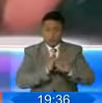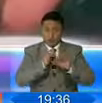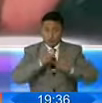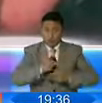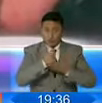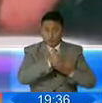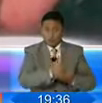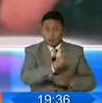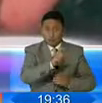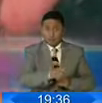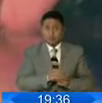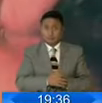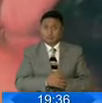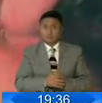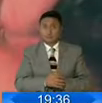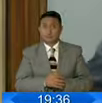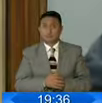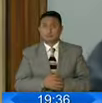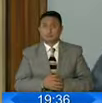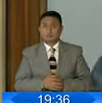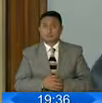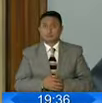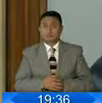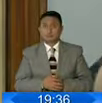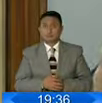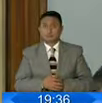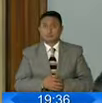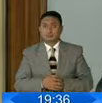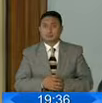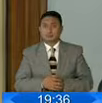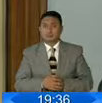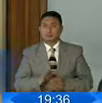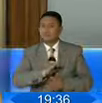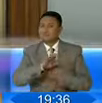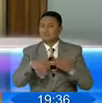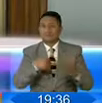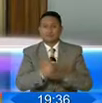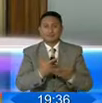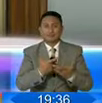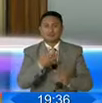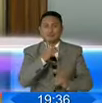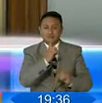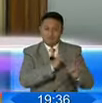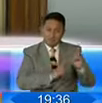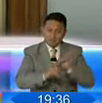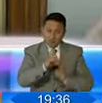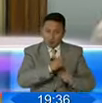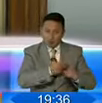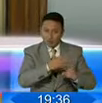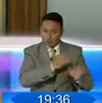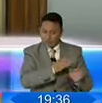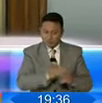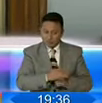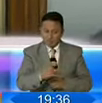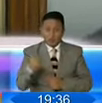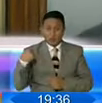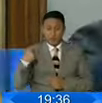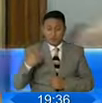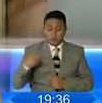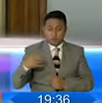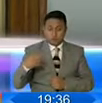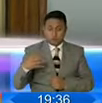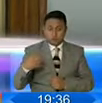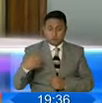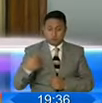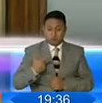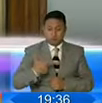un paciente en esas condiciones. Todas esas situaciones de diagnóstico y tratamiento. Un pulmón colapsado que había que